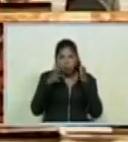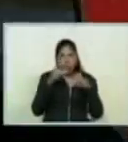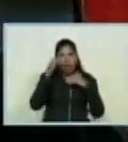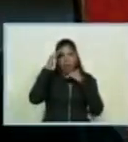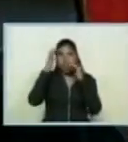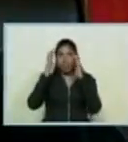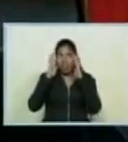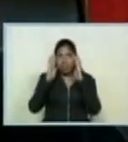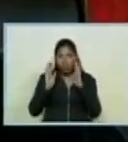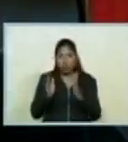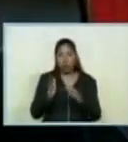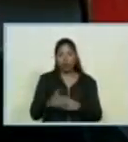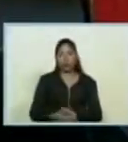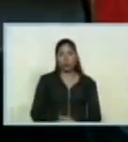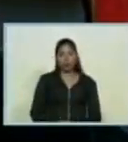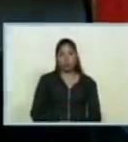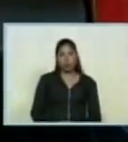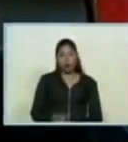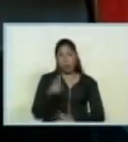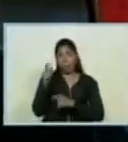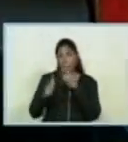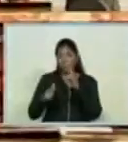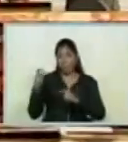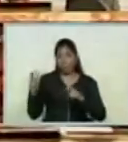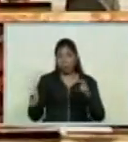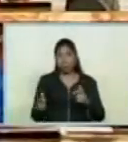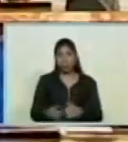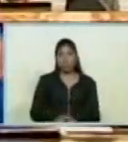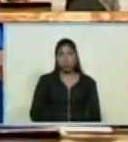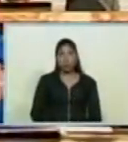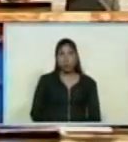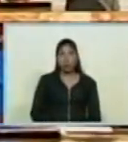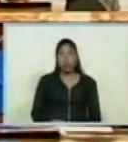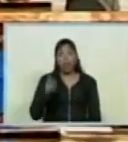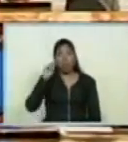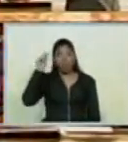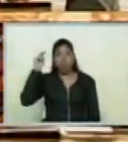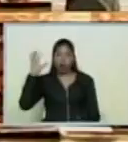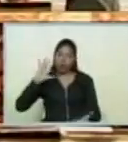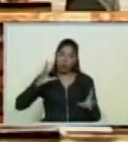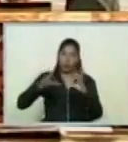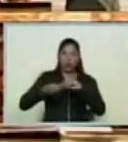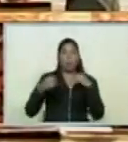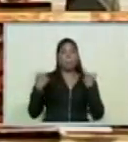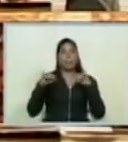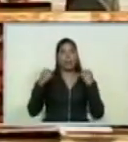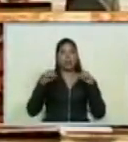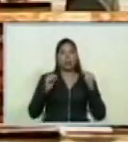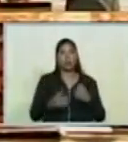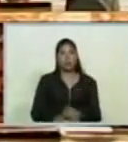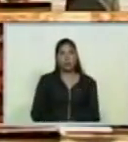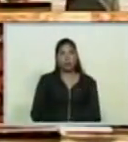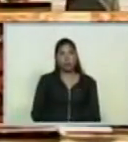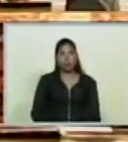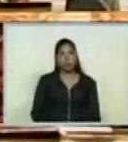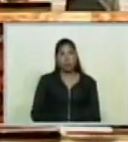la teología de la liberación en términos prácticos. Fíjense ustedes otros datos. Mientras pasa el equinoccio, tenemos